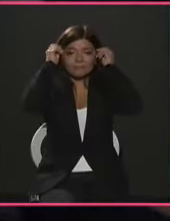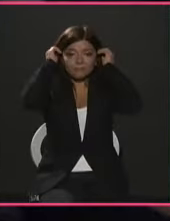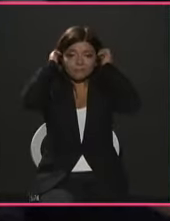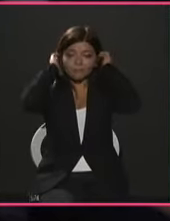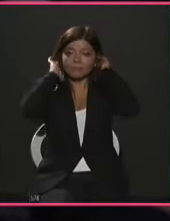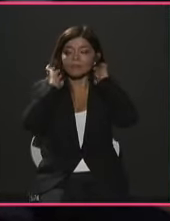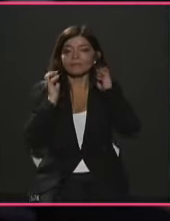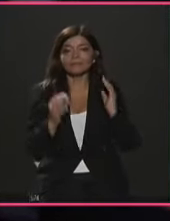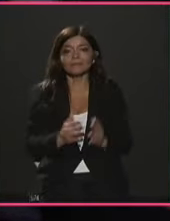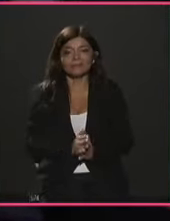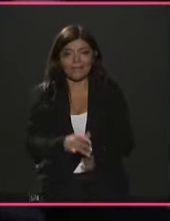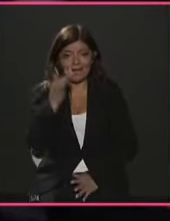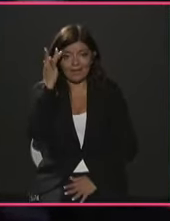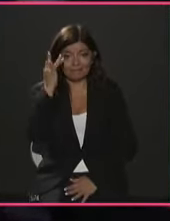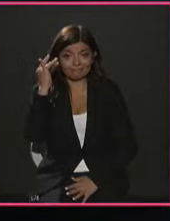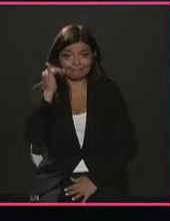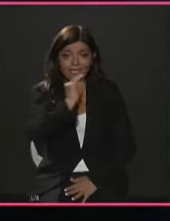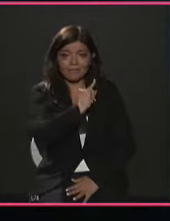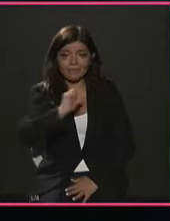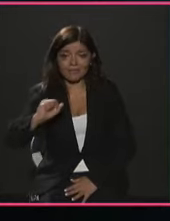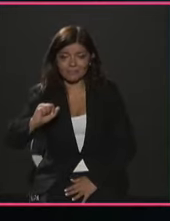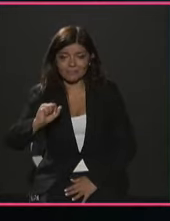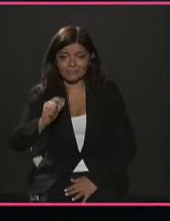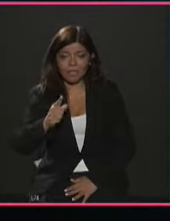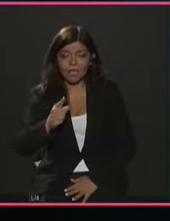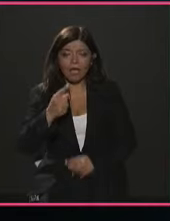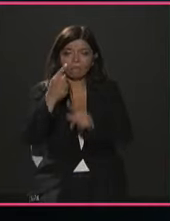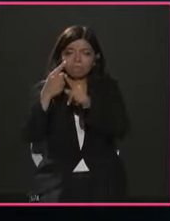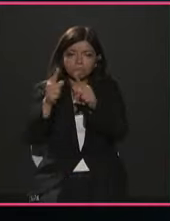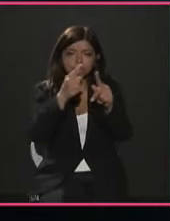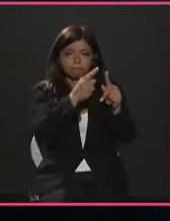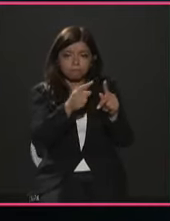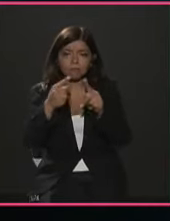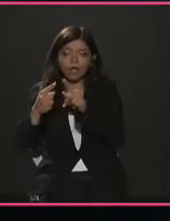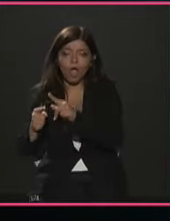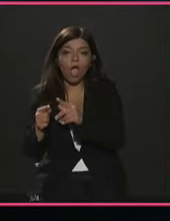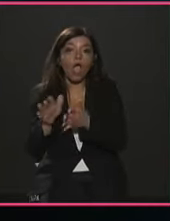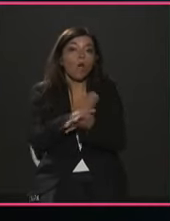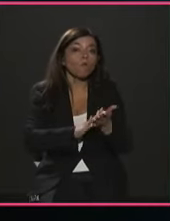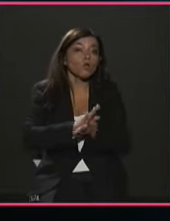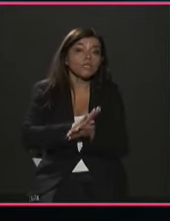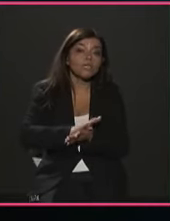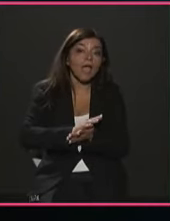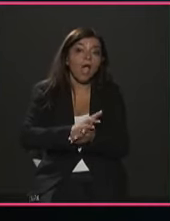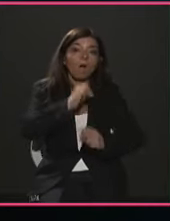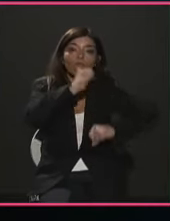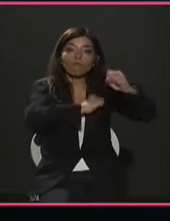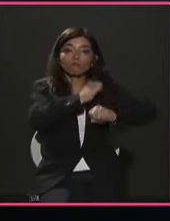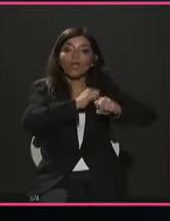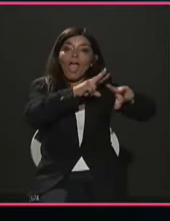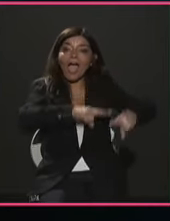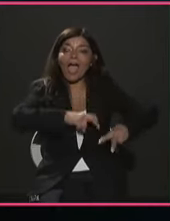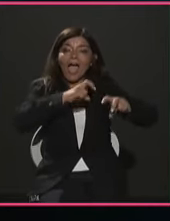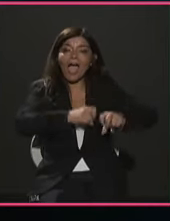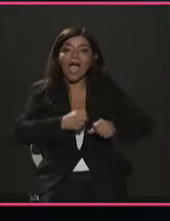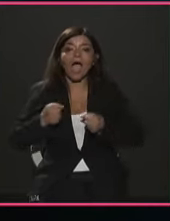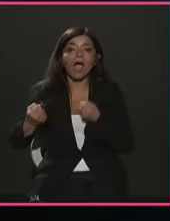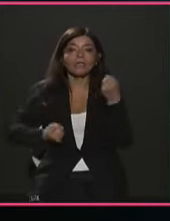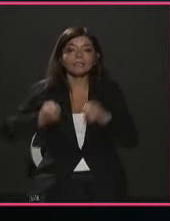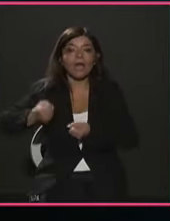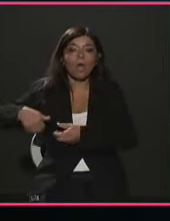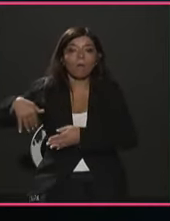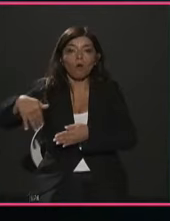artificial la Inteligencia artificial también puede tener múltiples aplicaciones en el campo de la agroindustria del transporte del ordenamiento